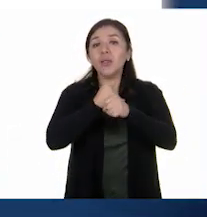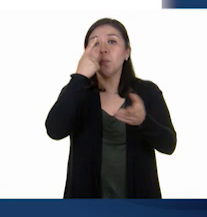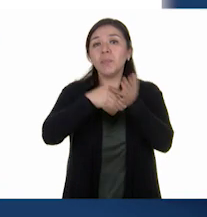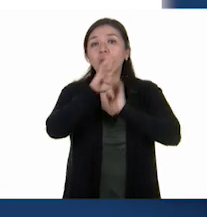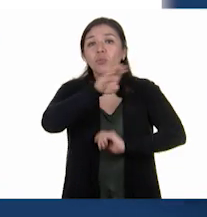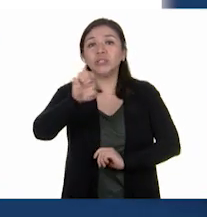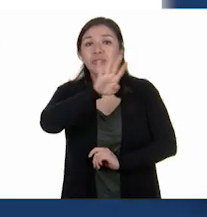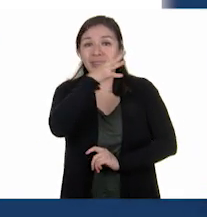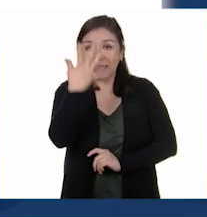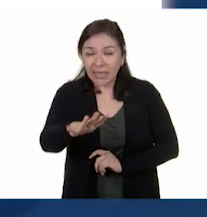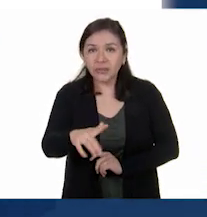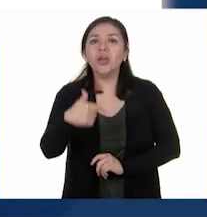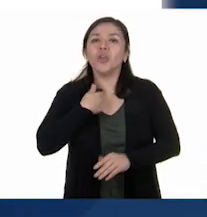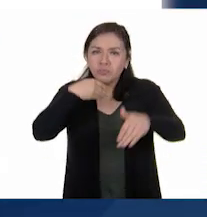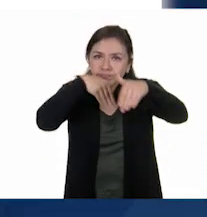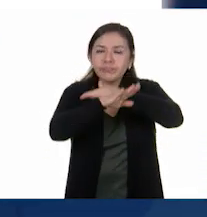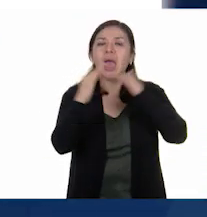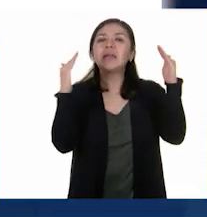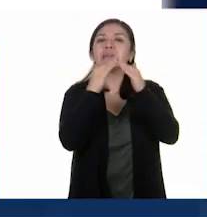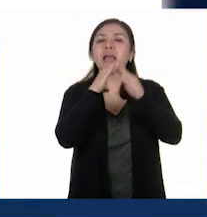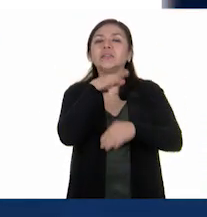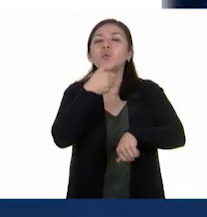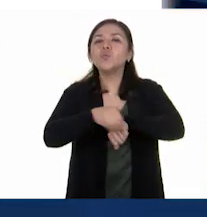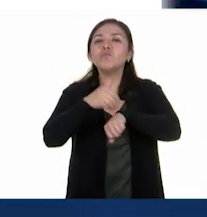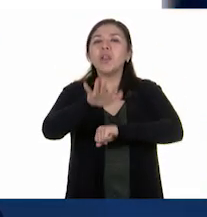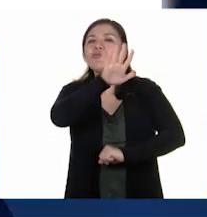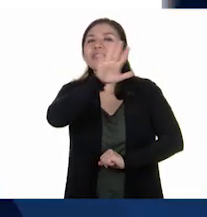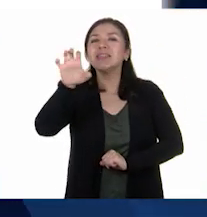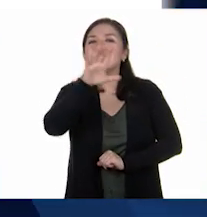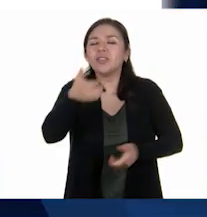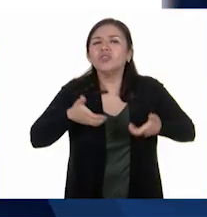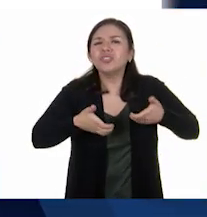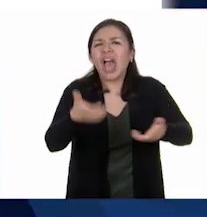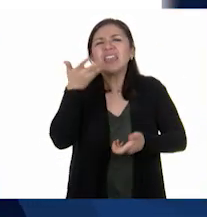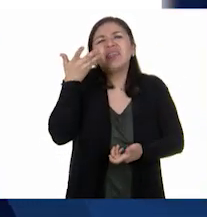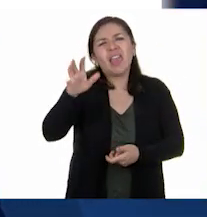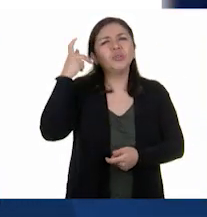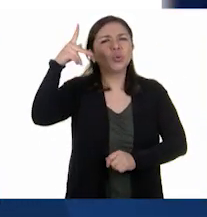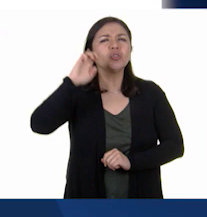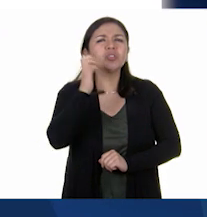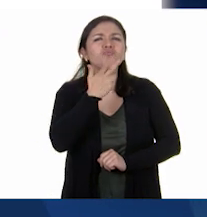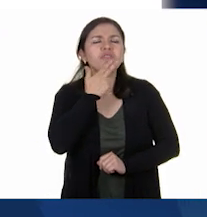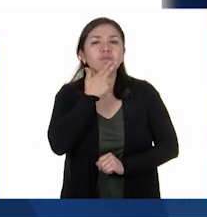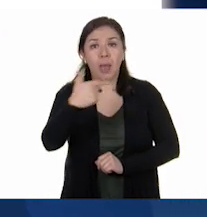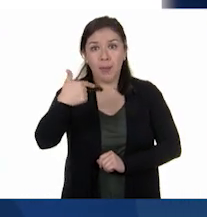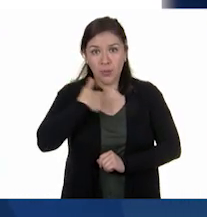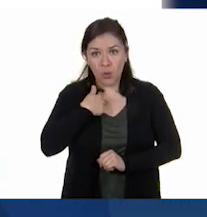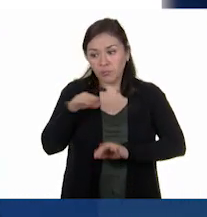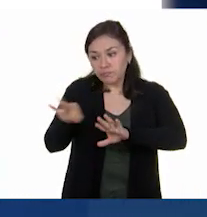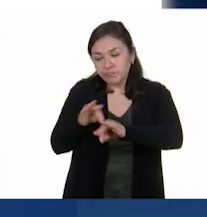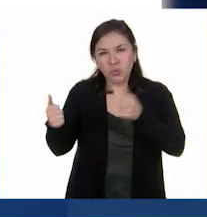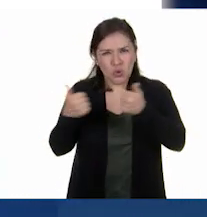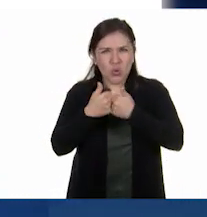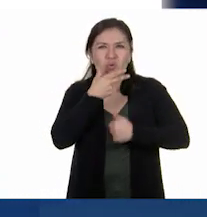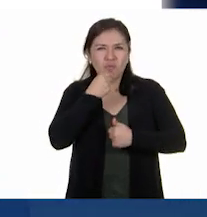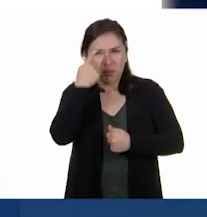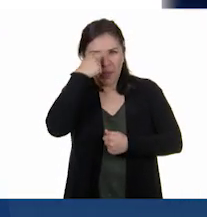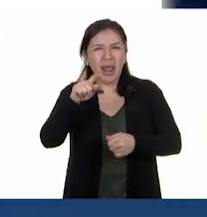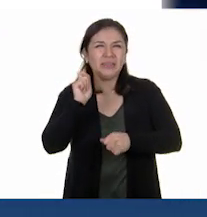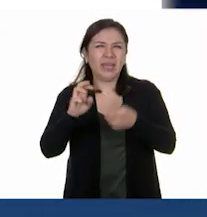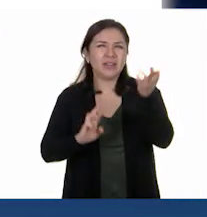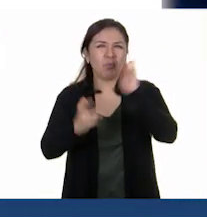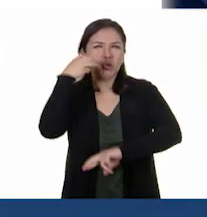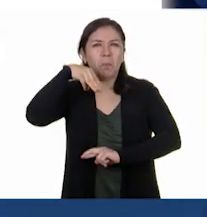1910, nos instalábamos en la casa número 500 de la calle 10ª de Chihuahua, y yo y mis primeros muchachitos de la Revolución